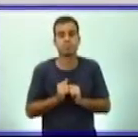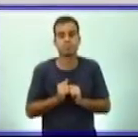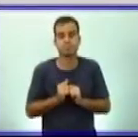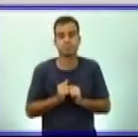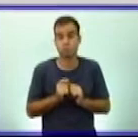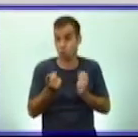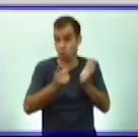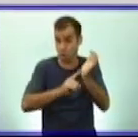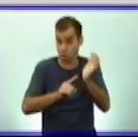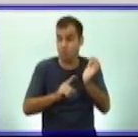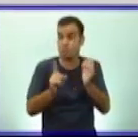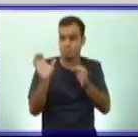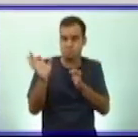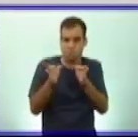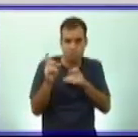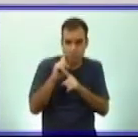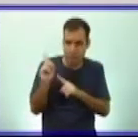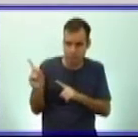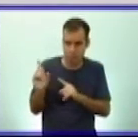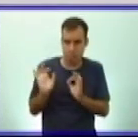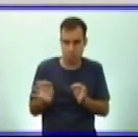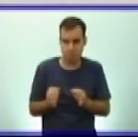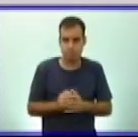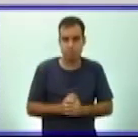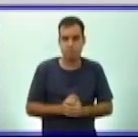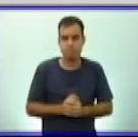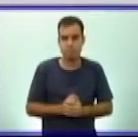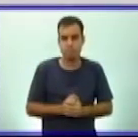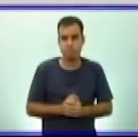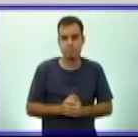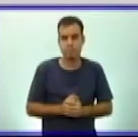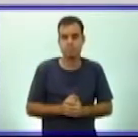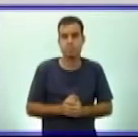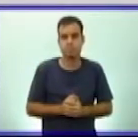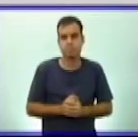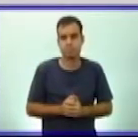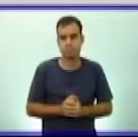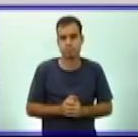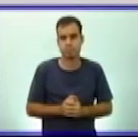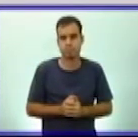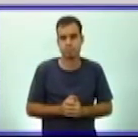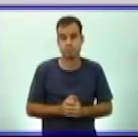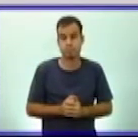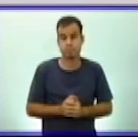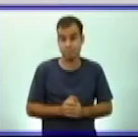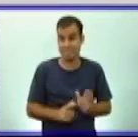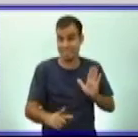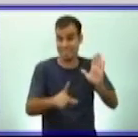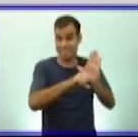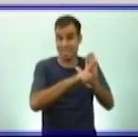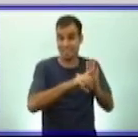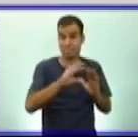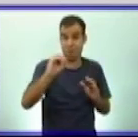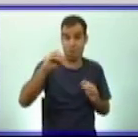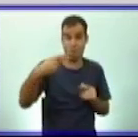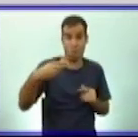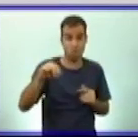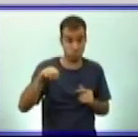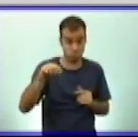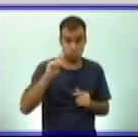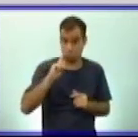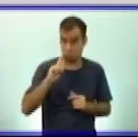elementos. Pero nosotros tenemos también que valorar que de acuerdo a la ley de Ohm, el valor de la